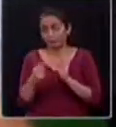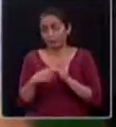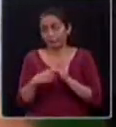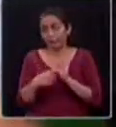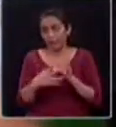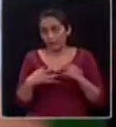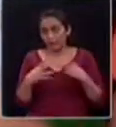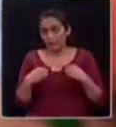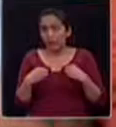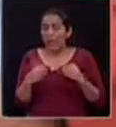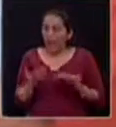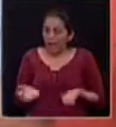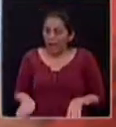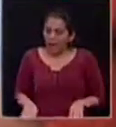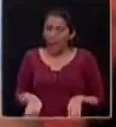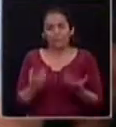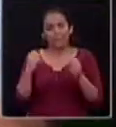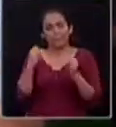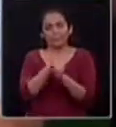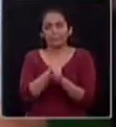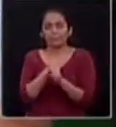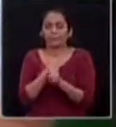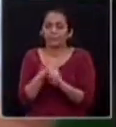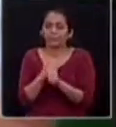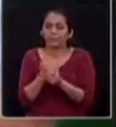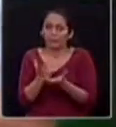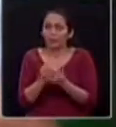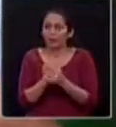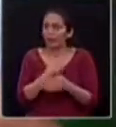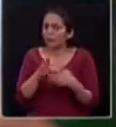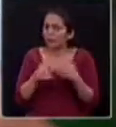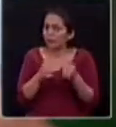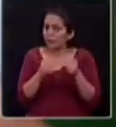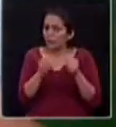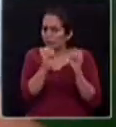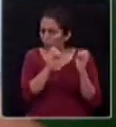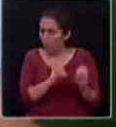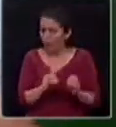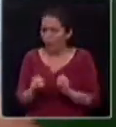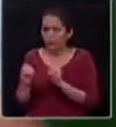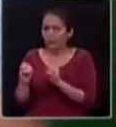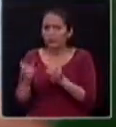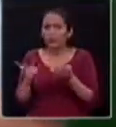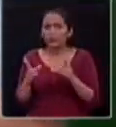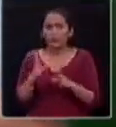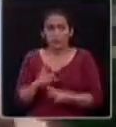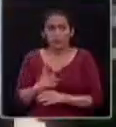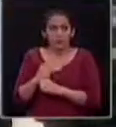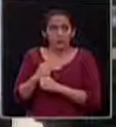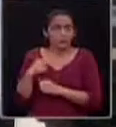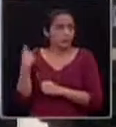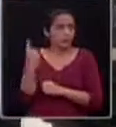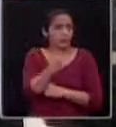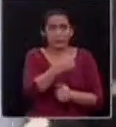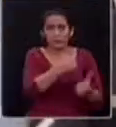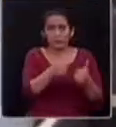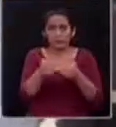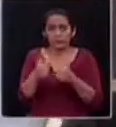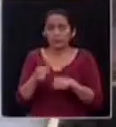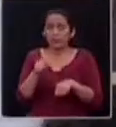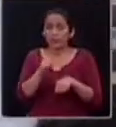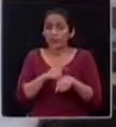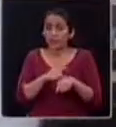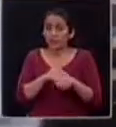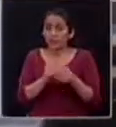que tanto su actividad pueda ser ordenada y también la seguridad de la ciudadanía. Los plazos establecidos